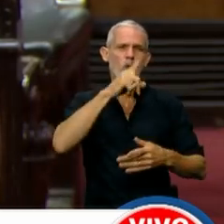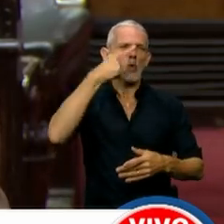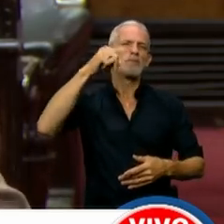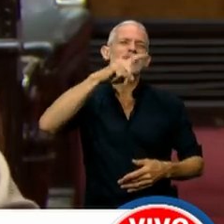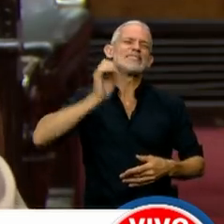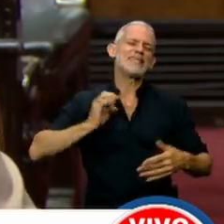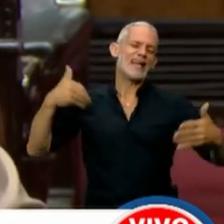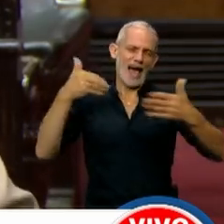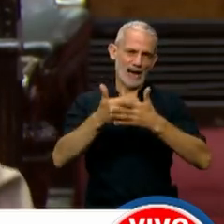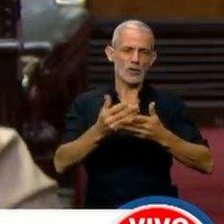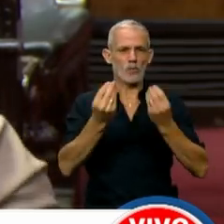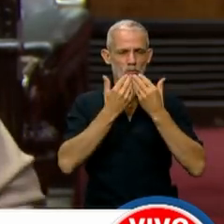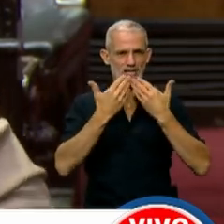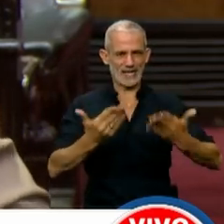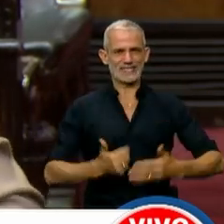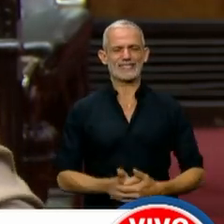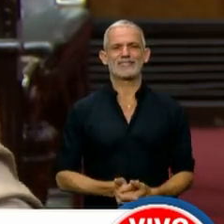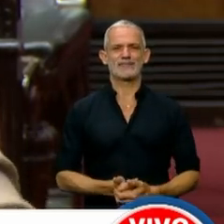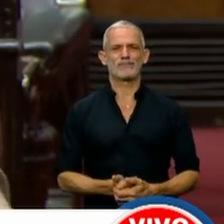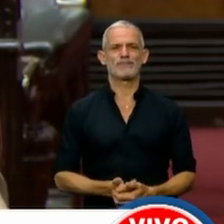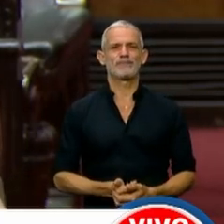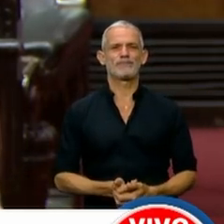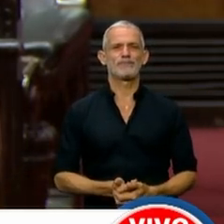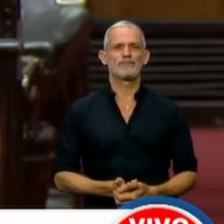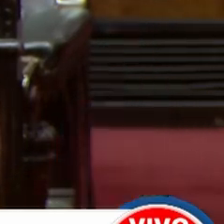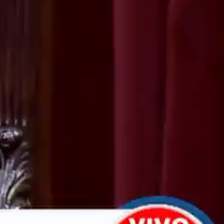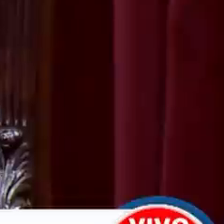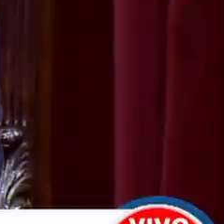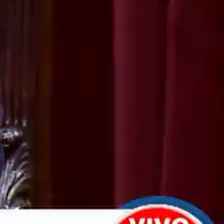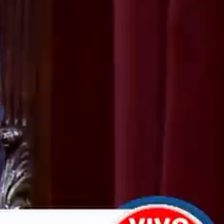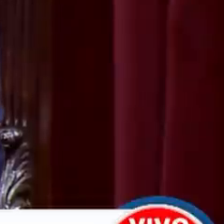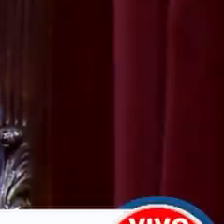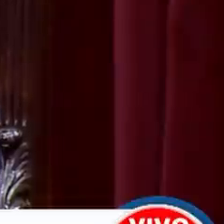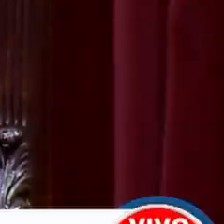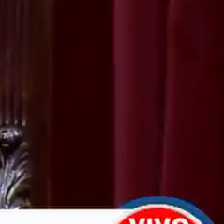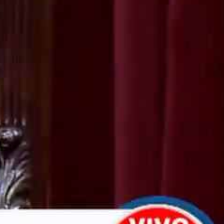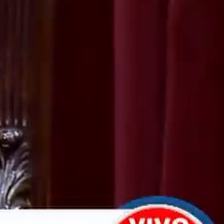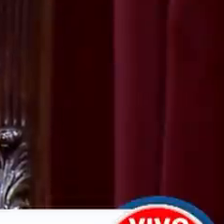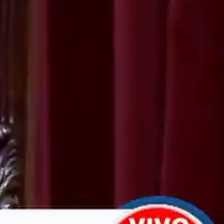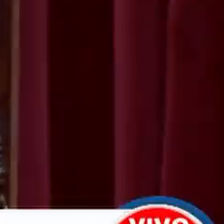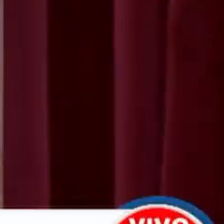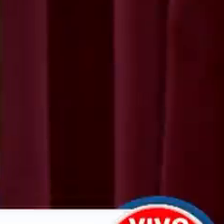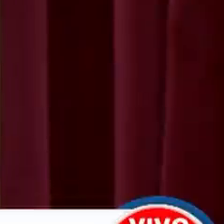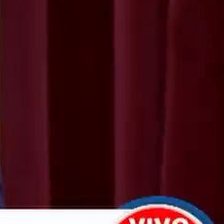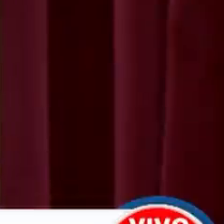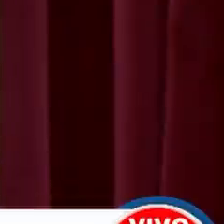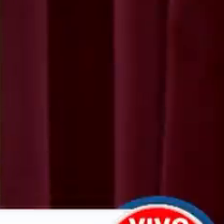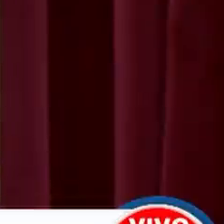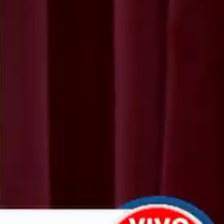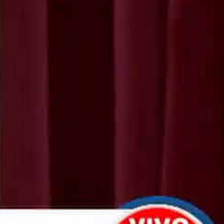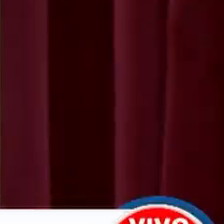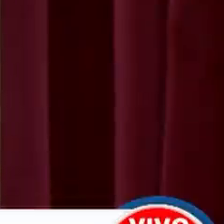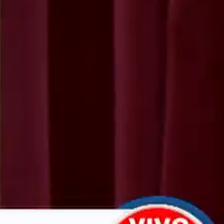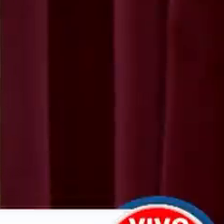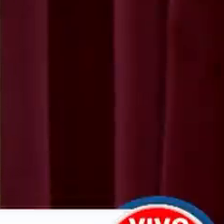últimos 100 años de la humanidad muchas gracias gracias diputado en uso de la palabra el diputado por la provincia de